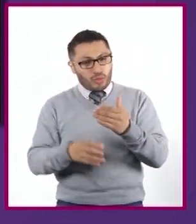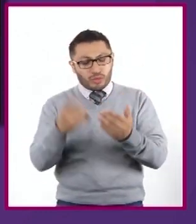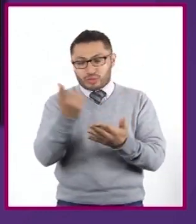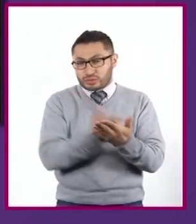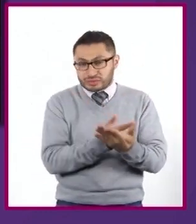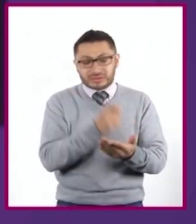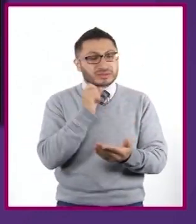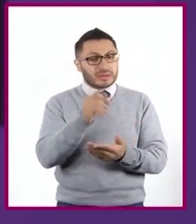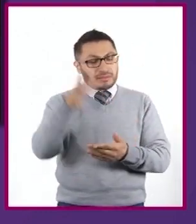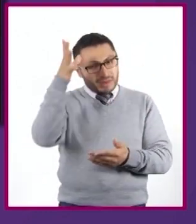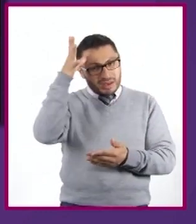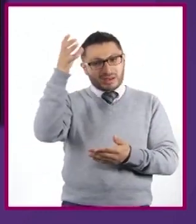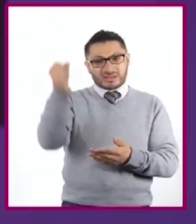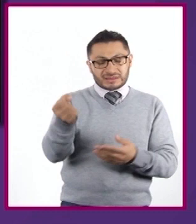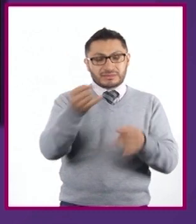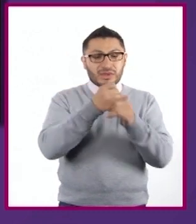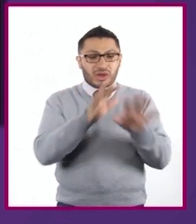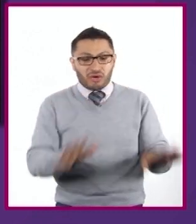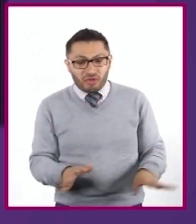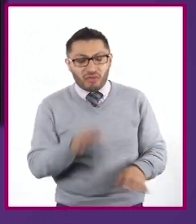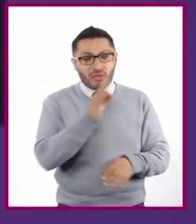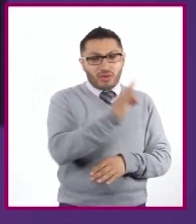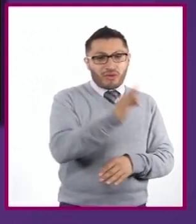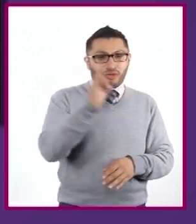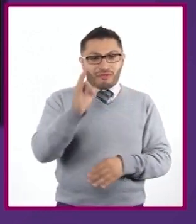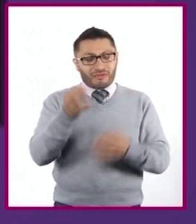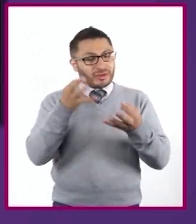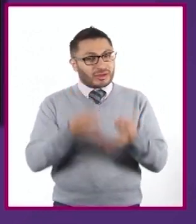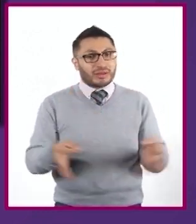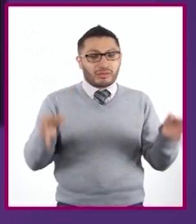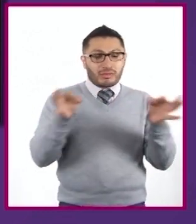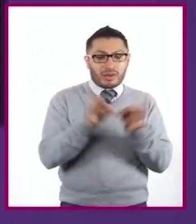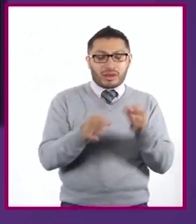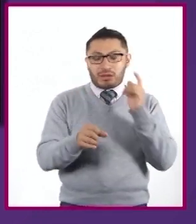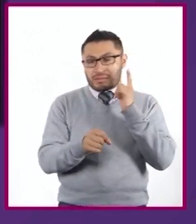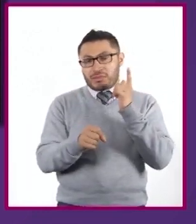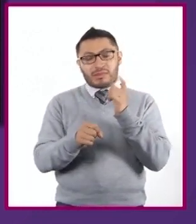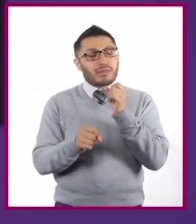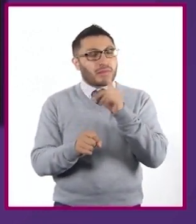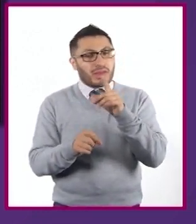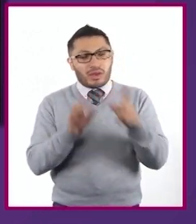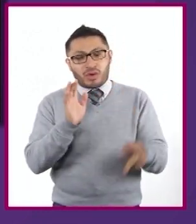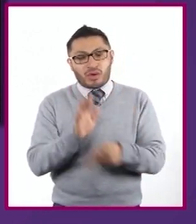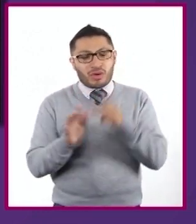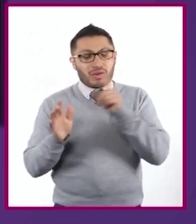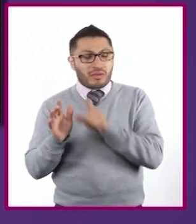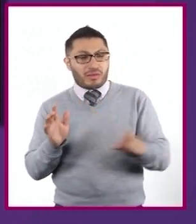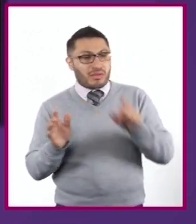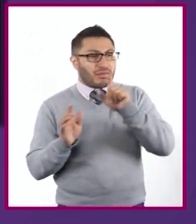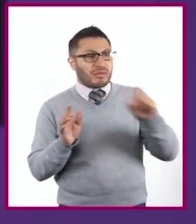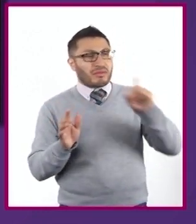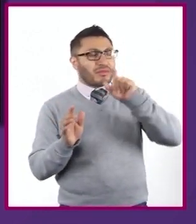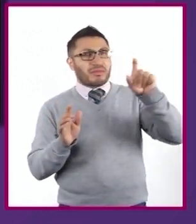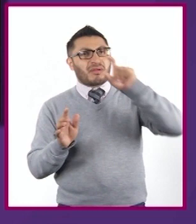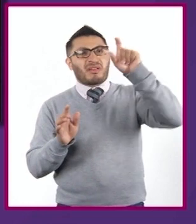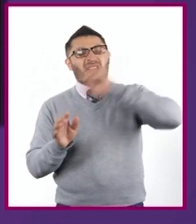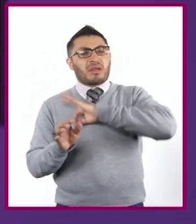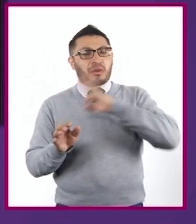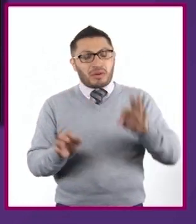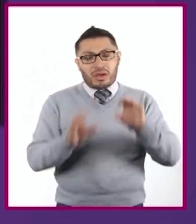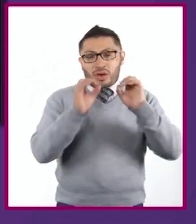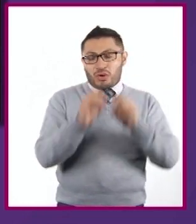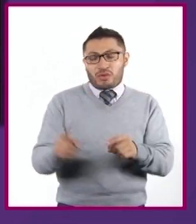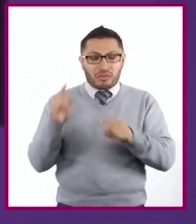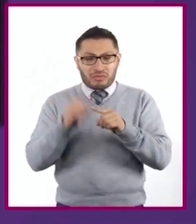como conceptos, datos y fechas clave. Podemos repetirlo rápidamente en diferentes páginas o bien en